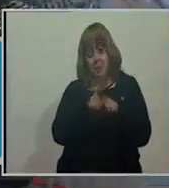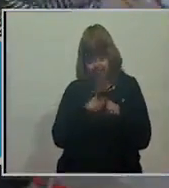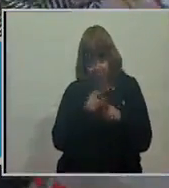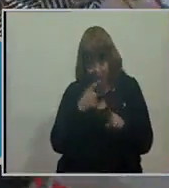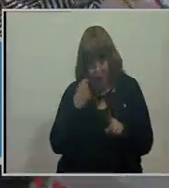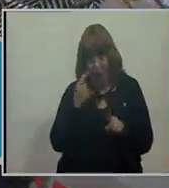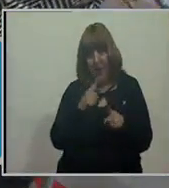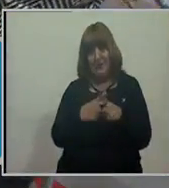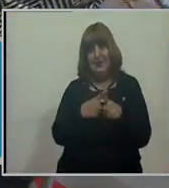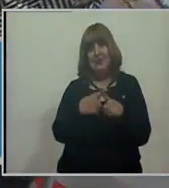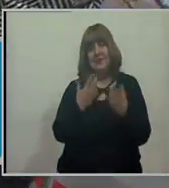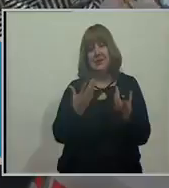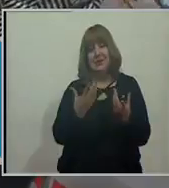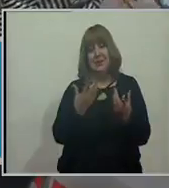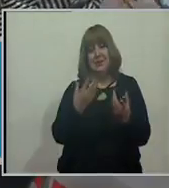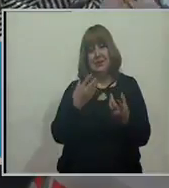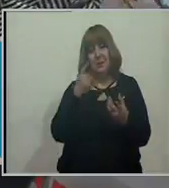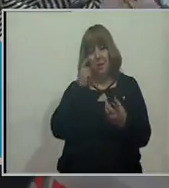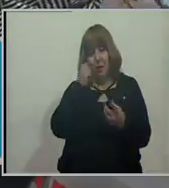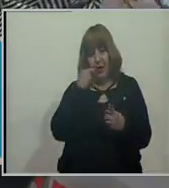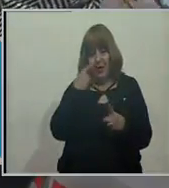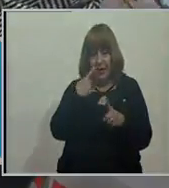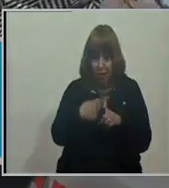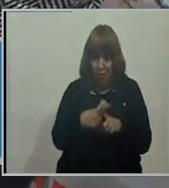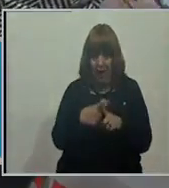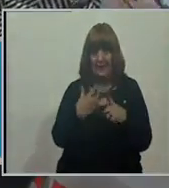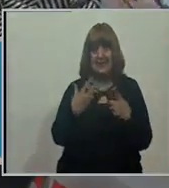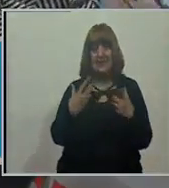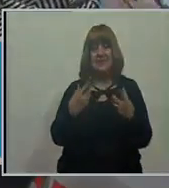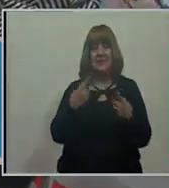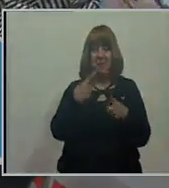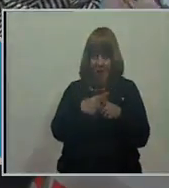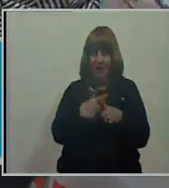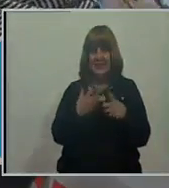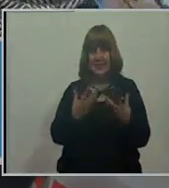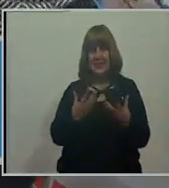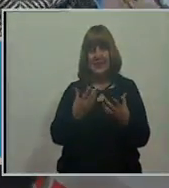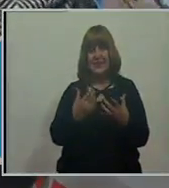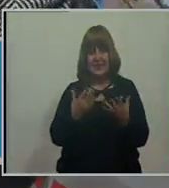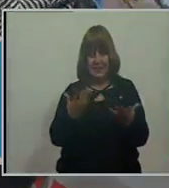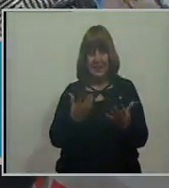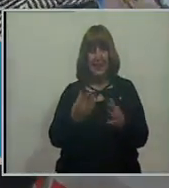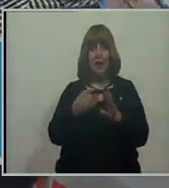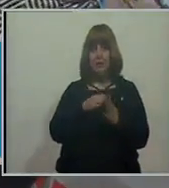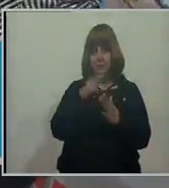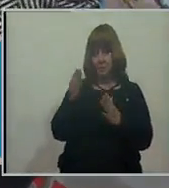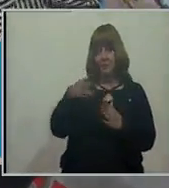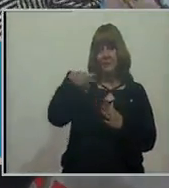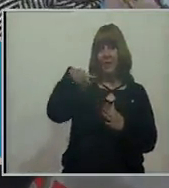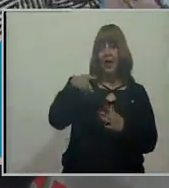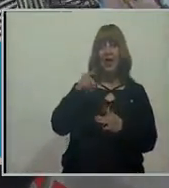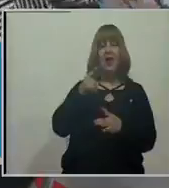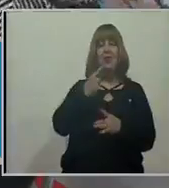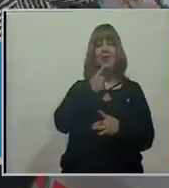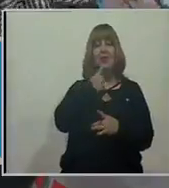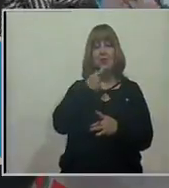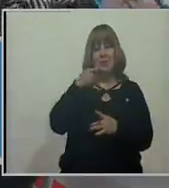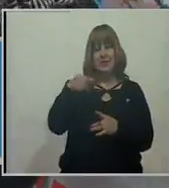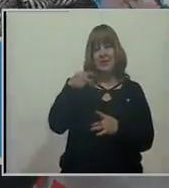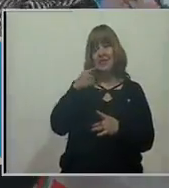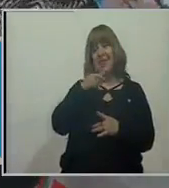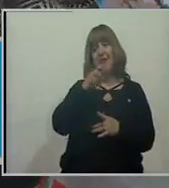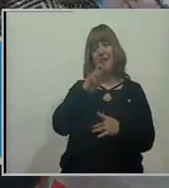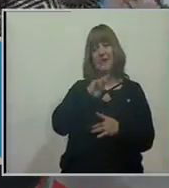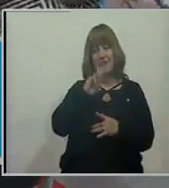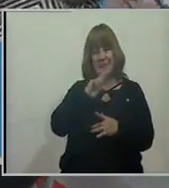Nerea, que a las 9 terminamos, Nerea, te digo por favor, porque sé que hablás, anoche la cargaba también por eso, digo, che, que pongan la última,